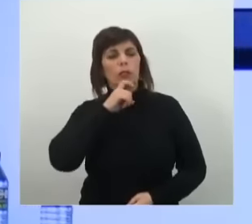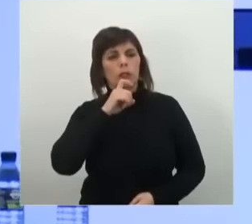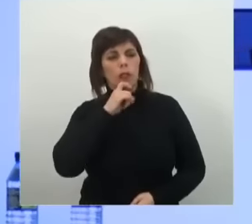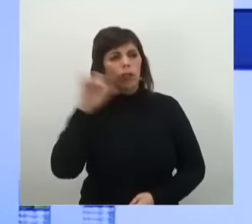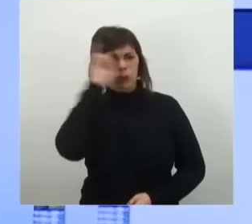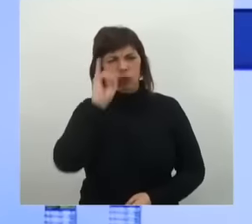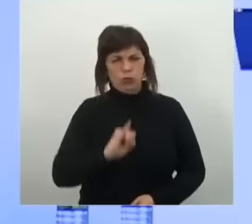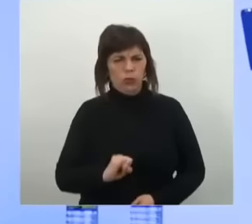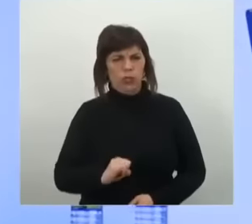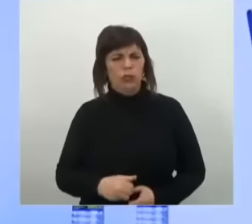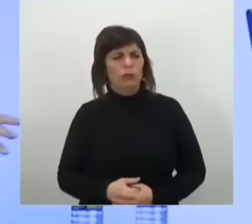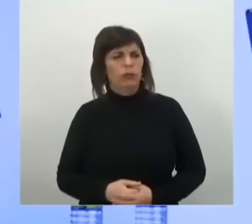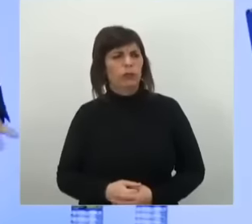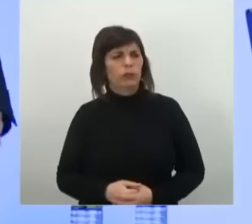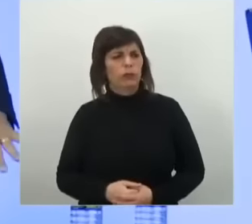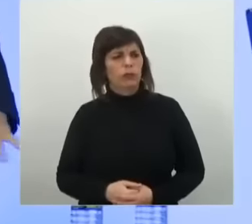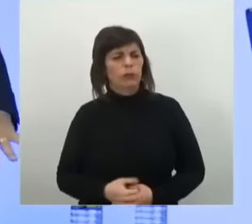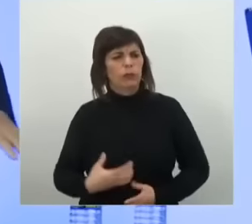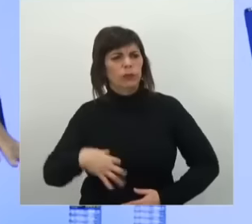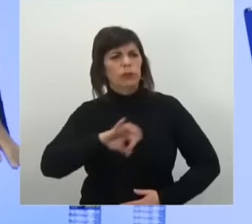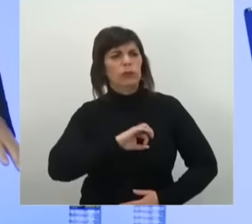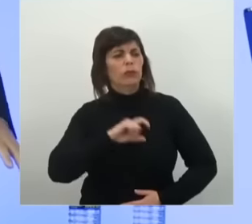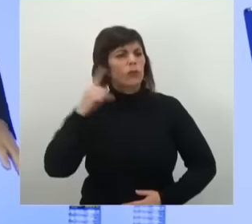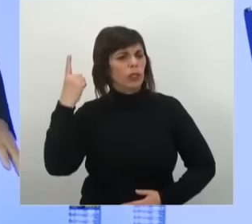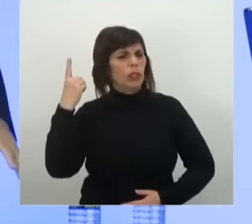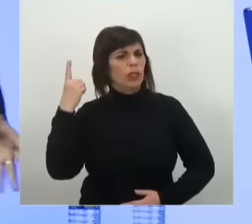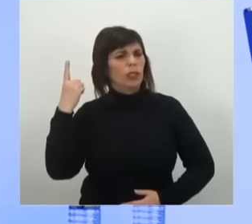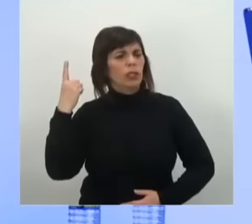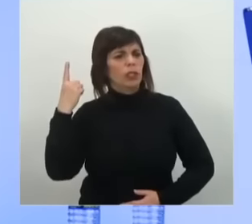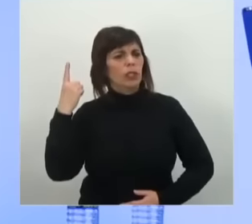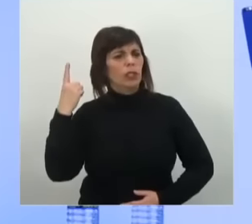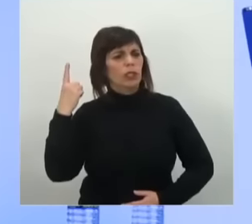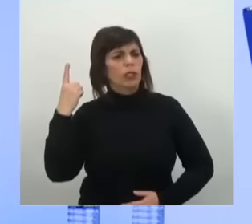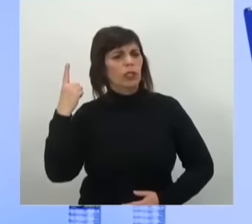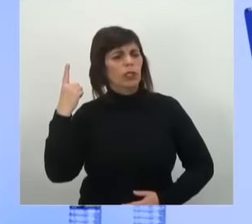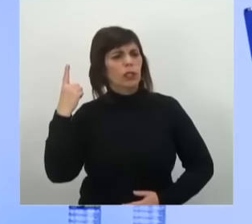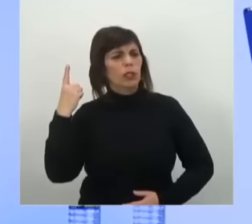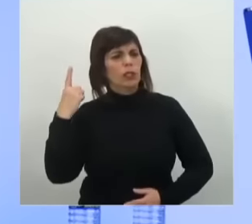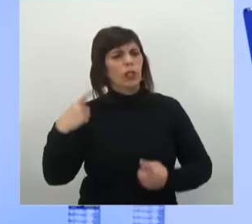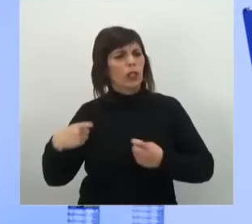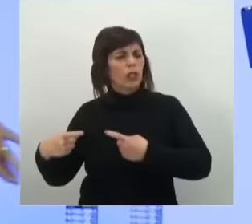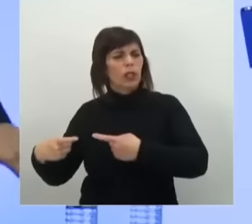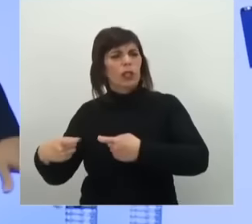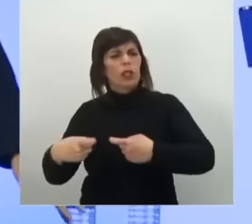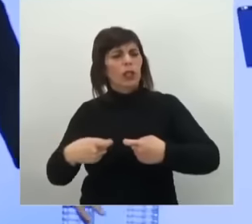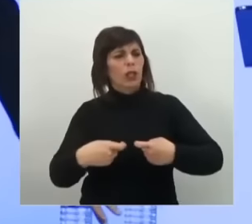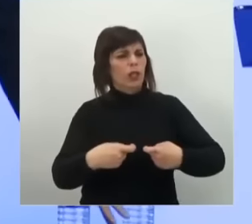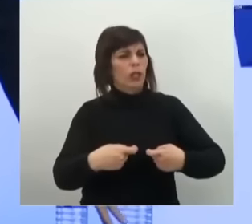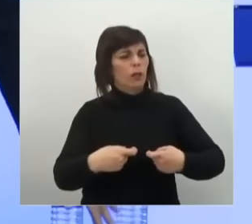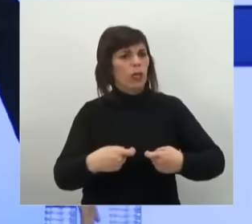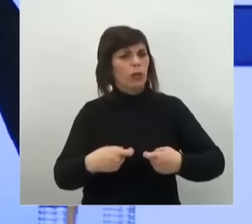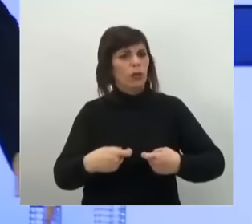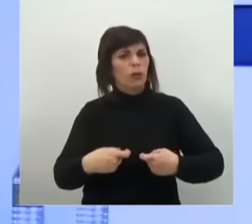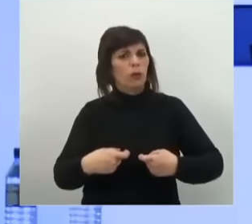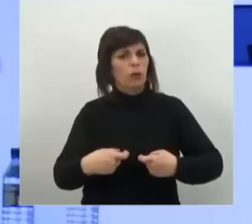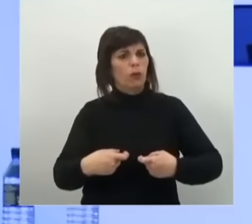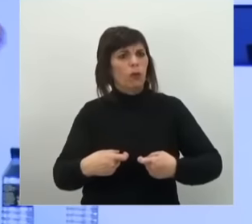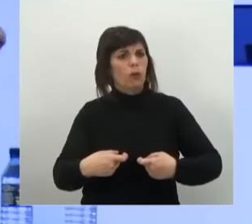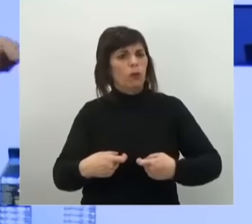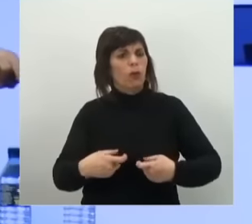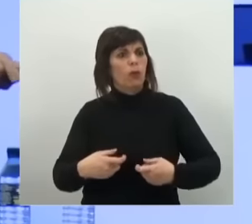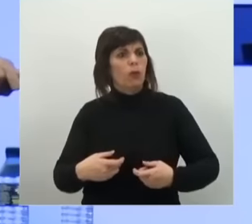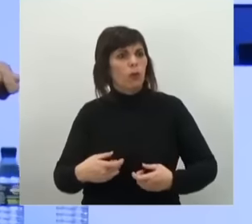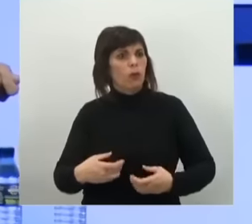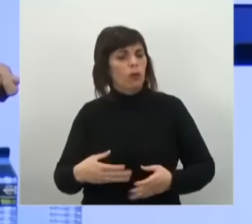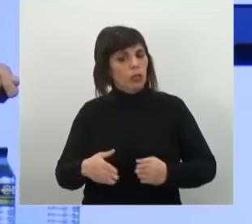tormenta se levanta el señor aquel que tuvo la idea de que vamos a enfrentar al enemigo se echa a dormir vamos